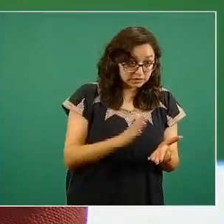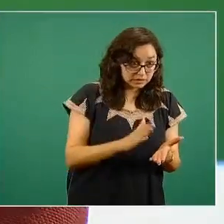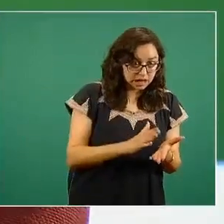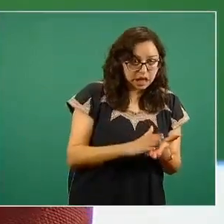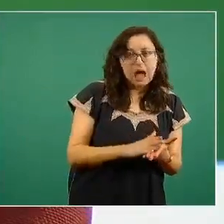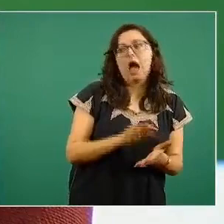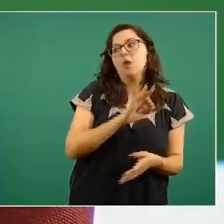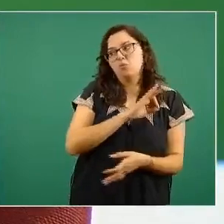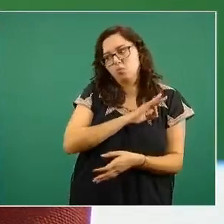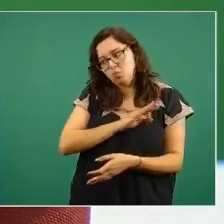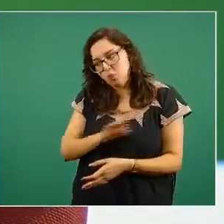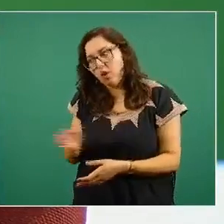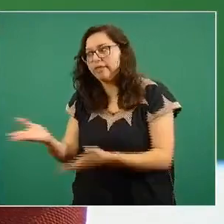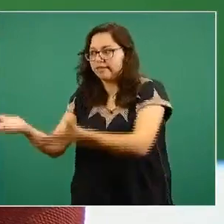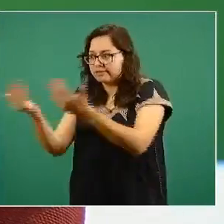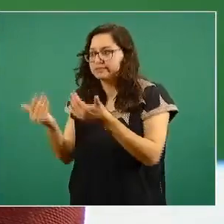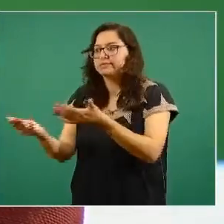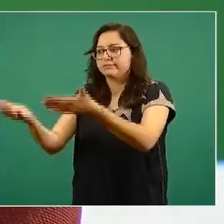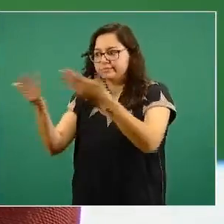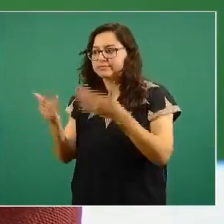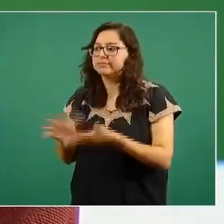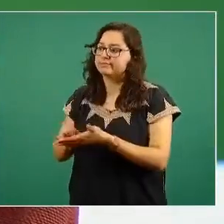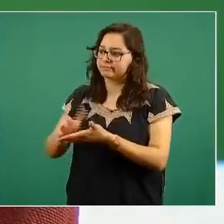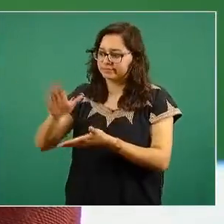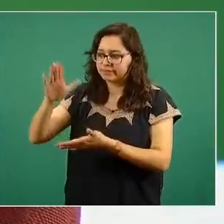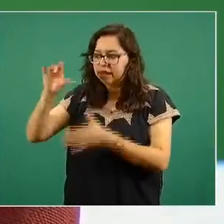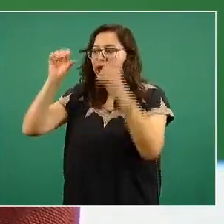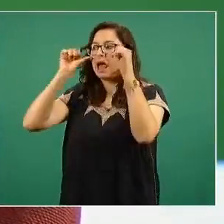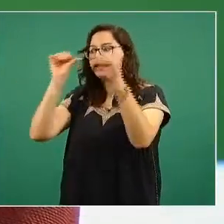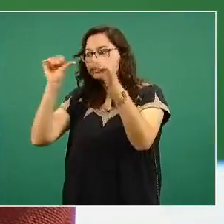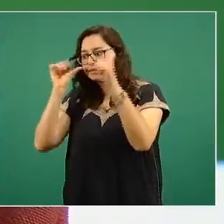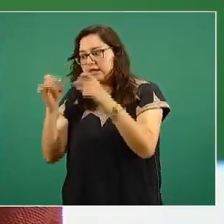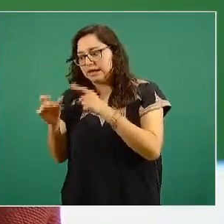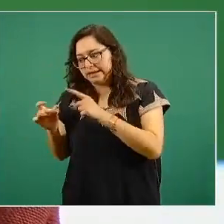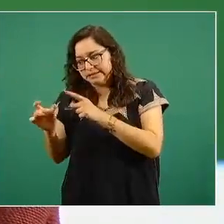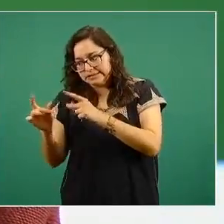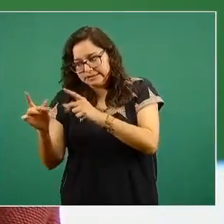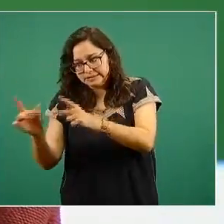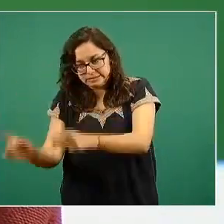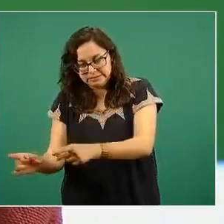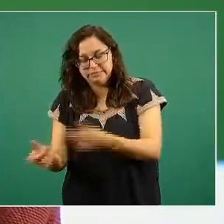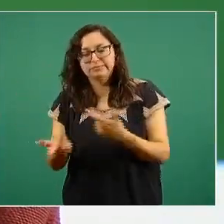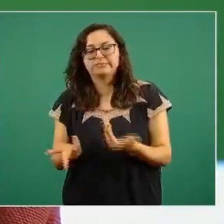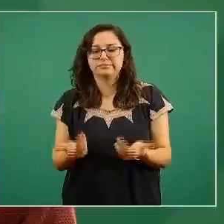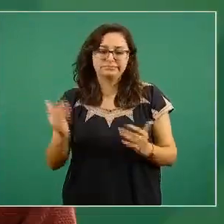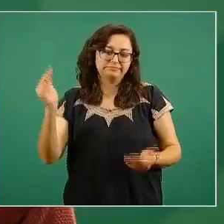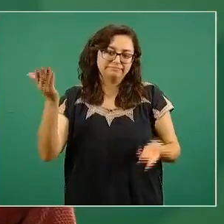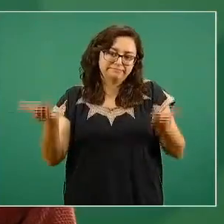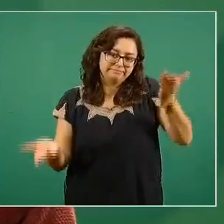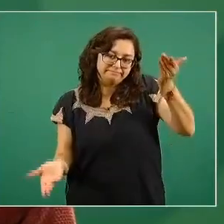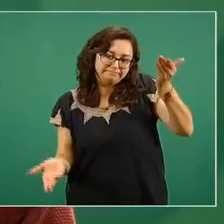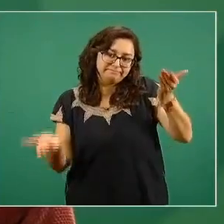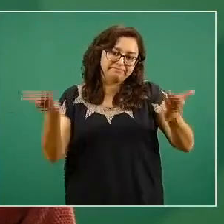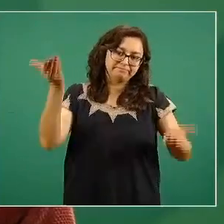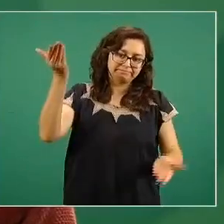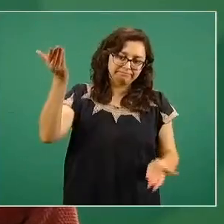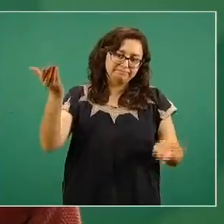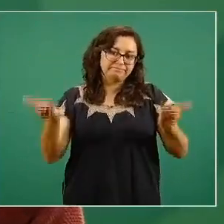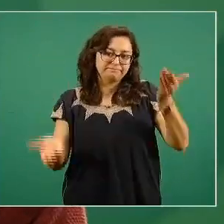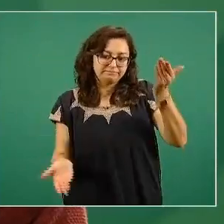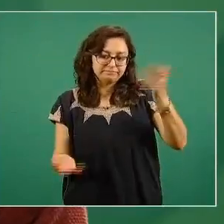septiembre, es el momento de recuperar ese tiempo en favor de las personas con las demás